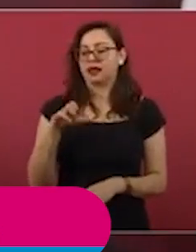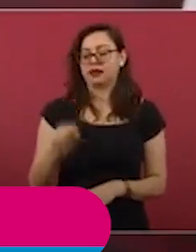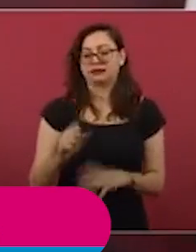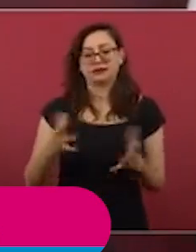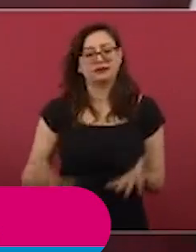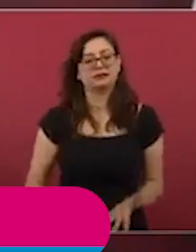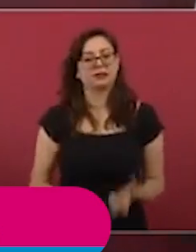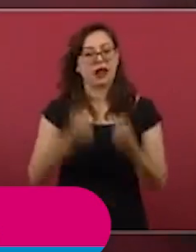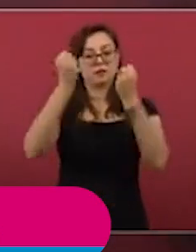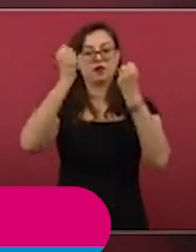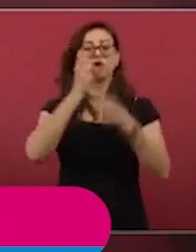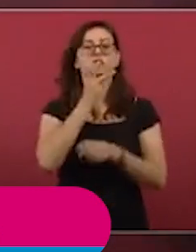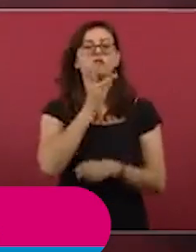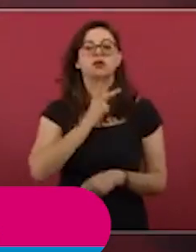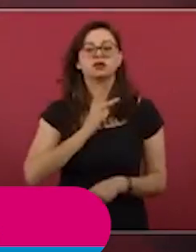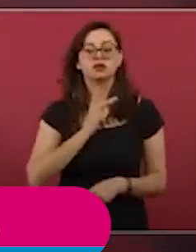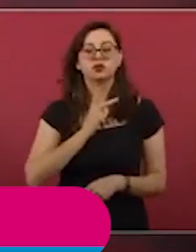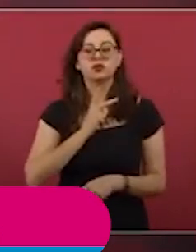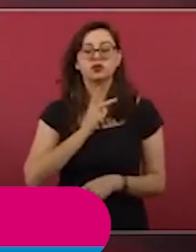eso,